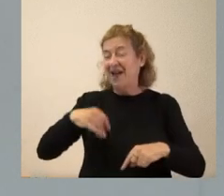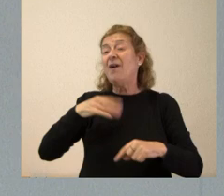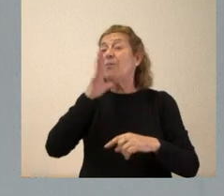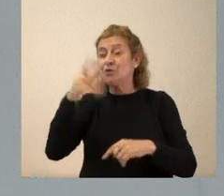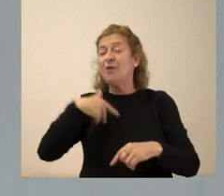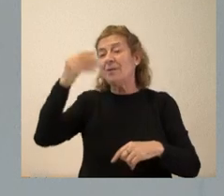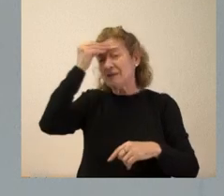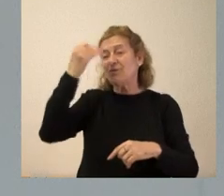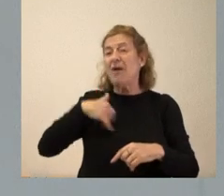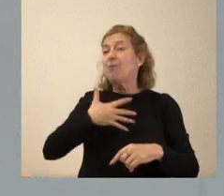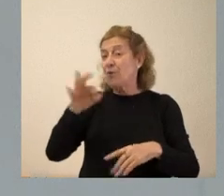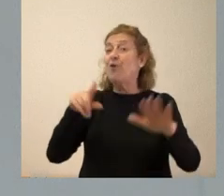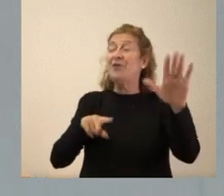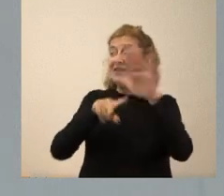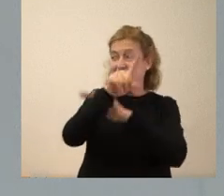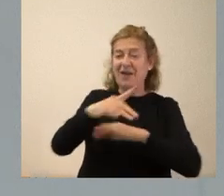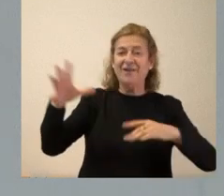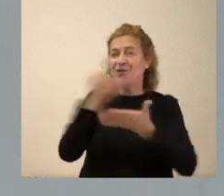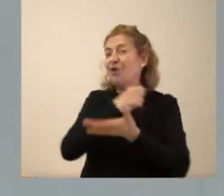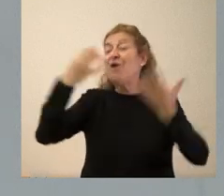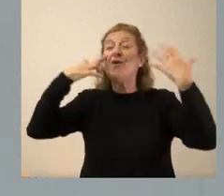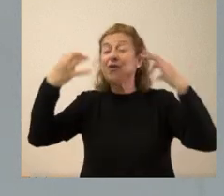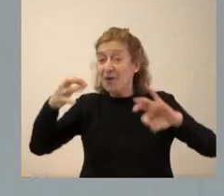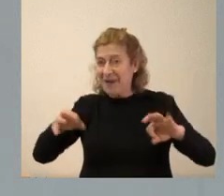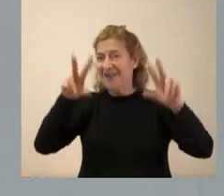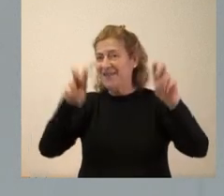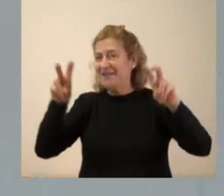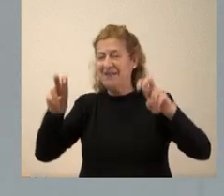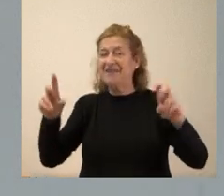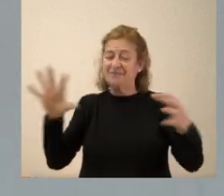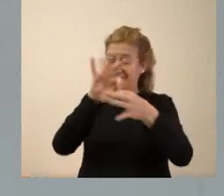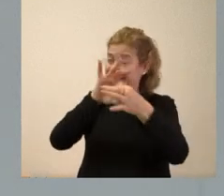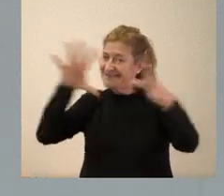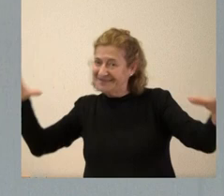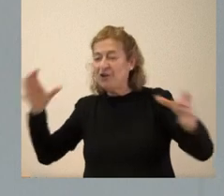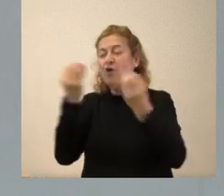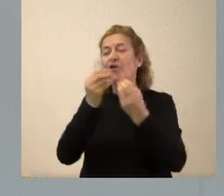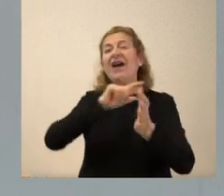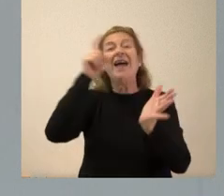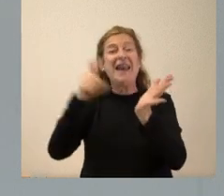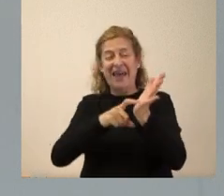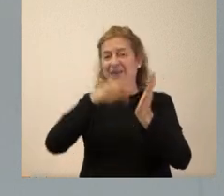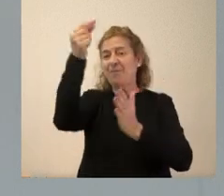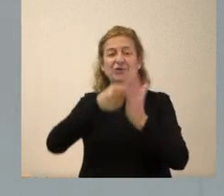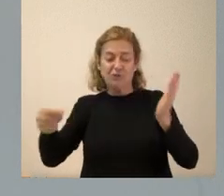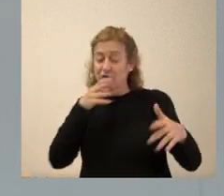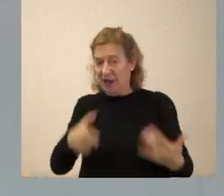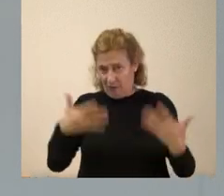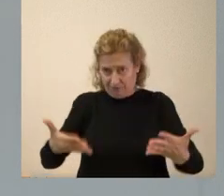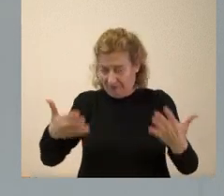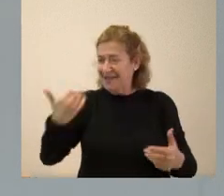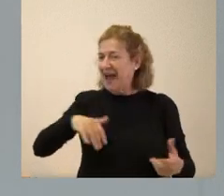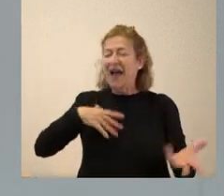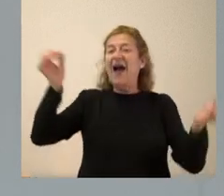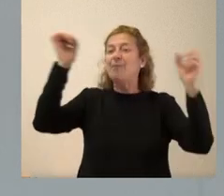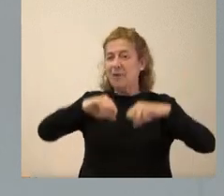que podremos desarrollar con absoluta normales y aspectos que no tienen que ver como les digo a la ley de presupuestos que está plenamente en vigor que se ha probado que